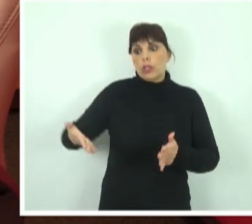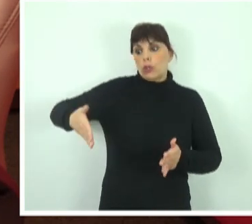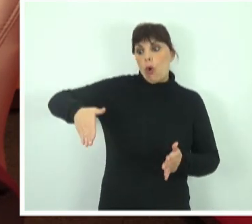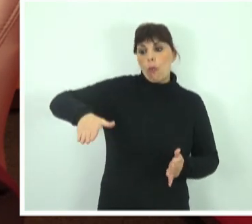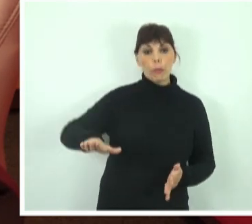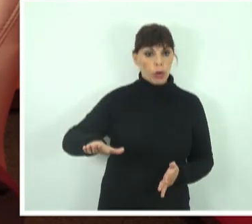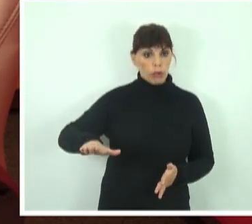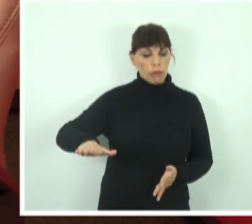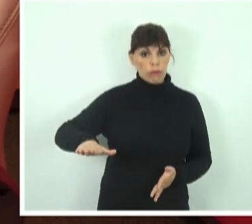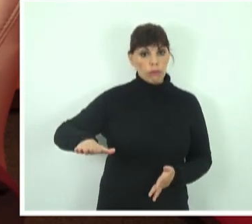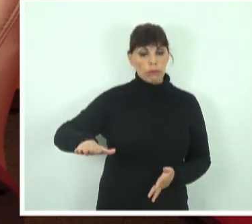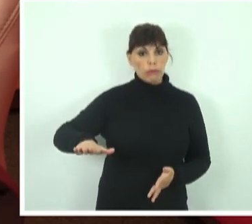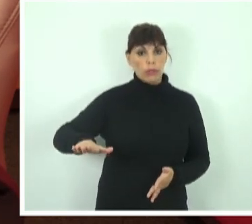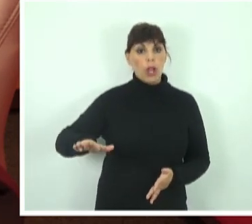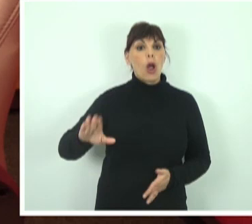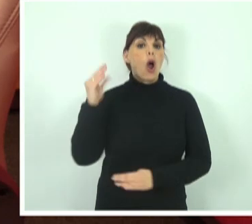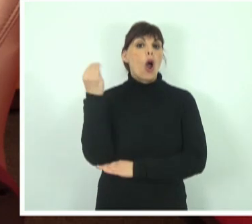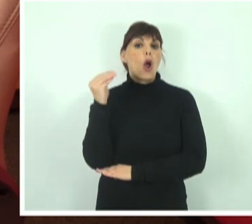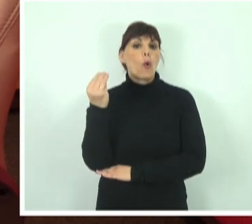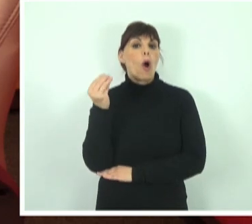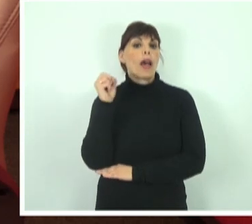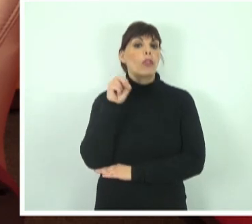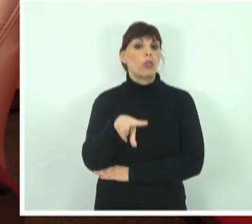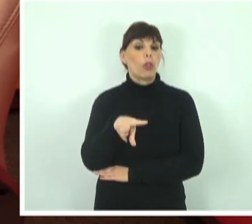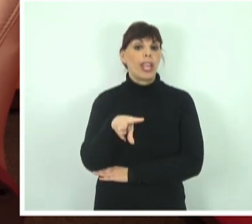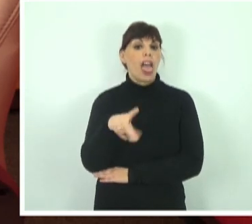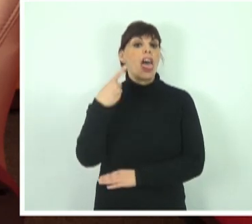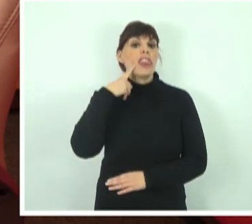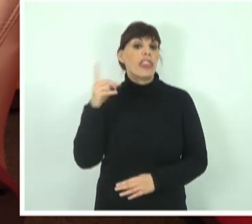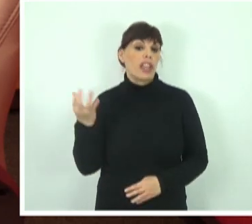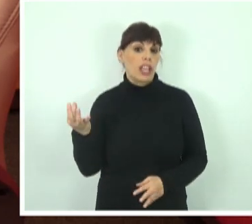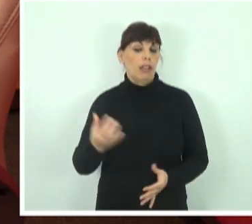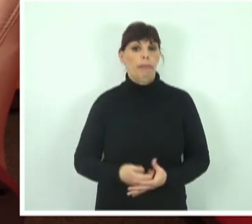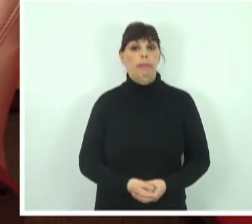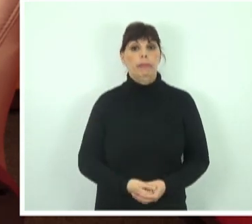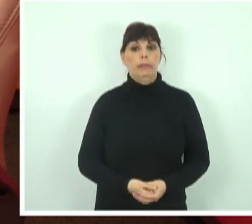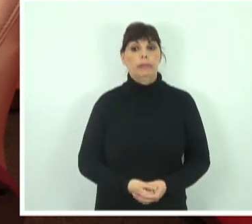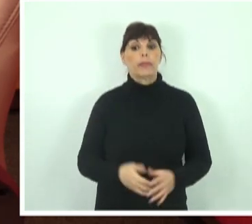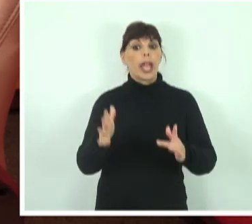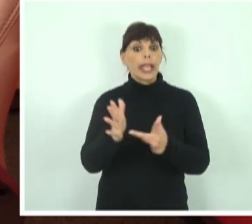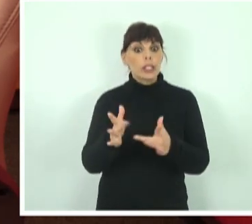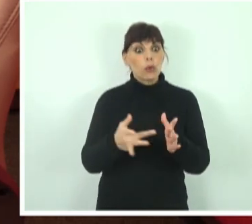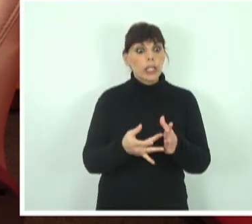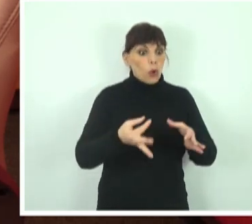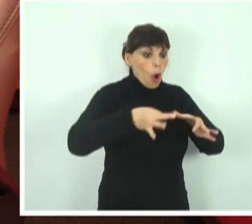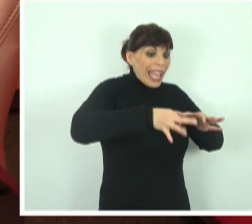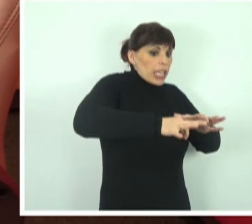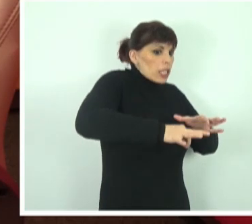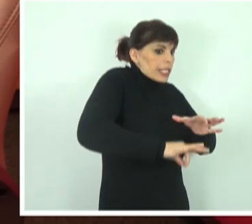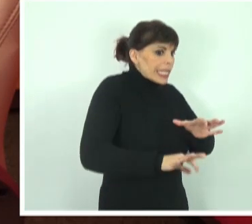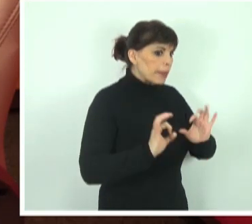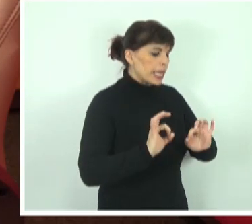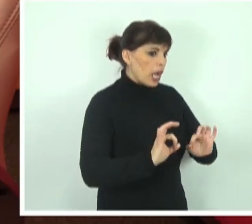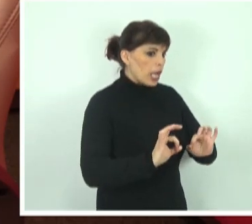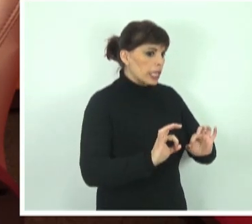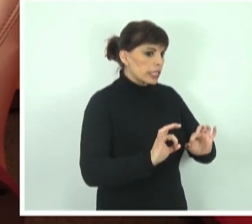como dice Juan capítulo 12, Jesucristo era la semilla que al morir